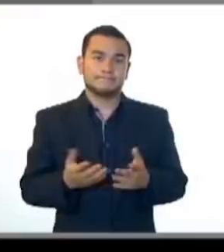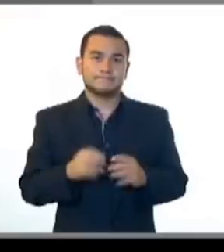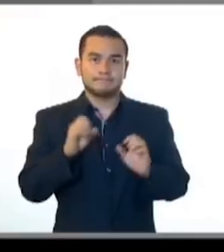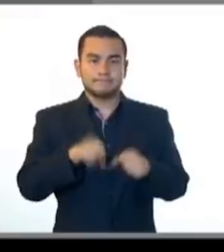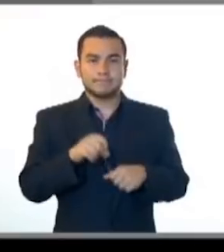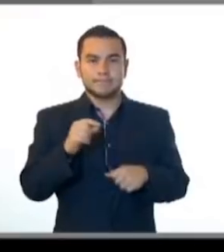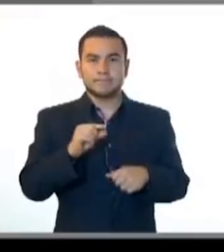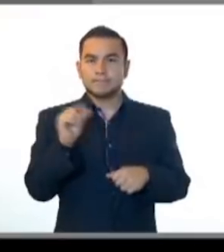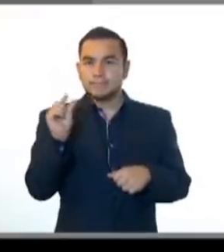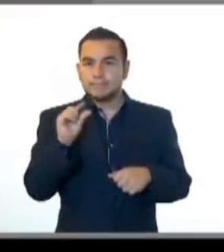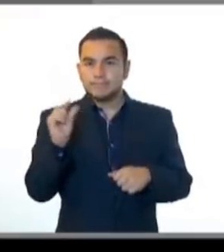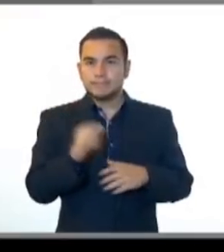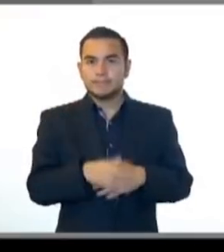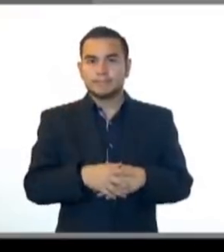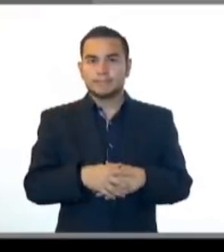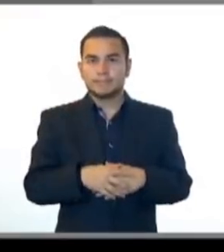prestarle,